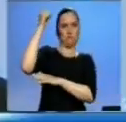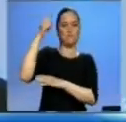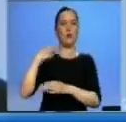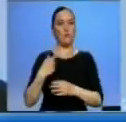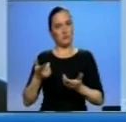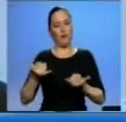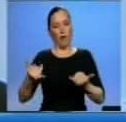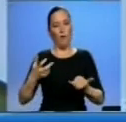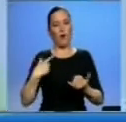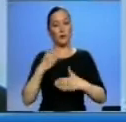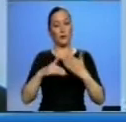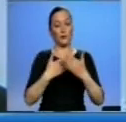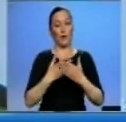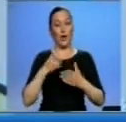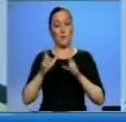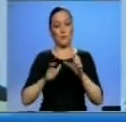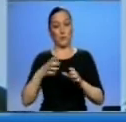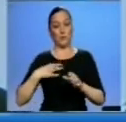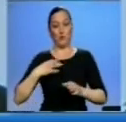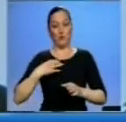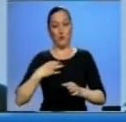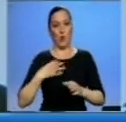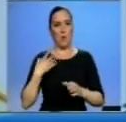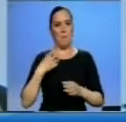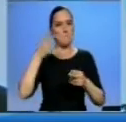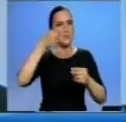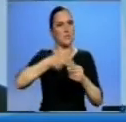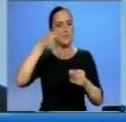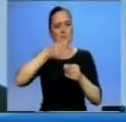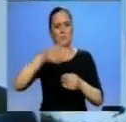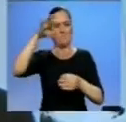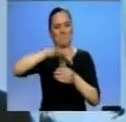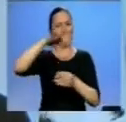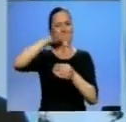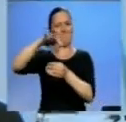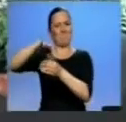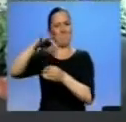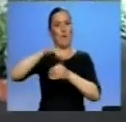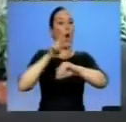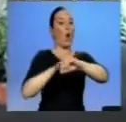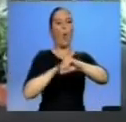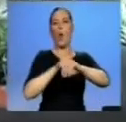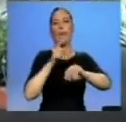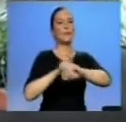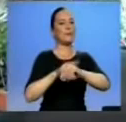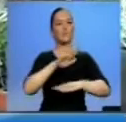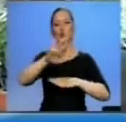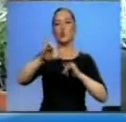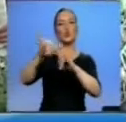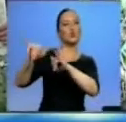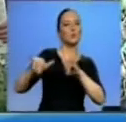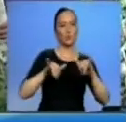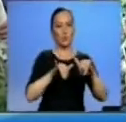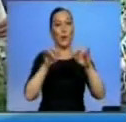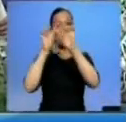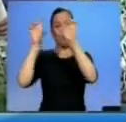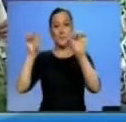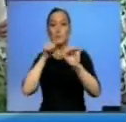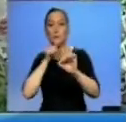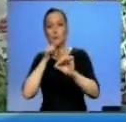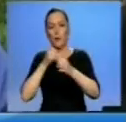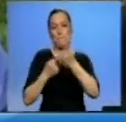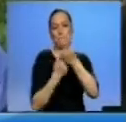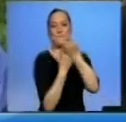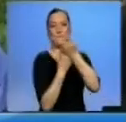estos lugares deberán participar y empezar a sembrar a la misma hora. La empresa privada se une y apoya también esta